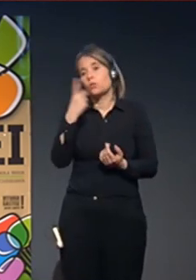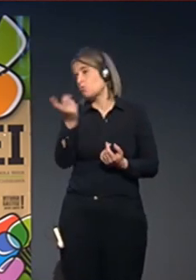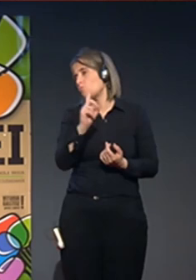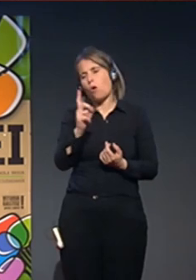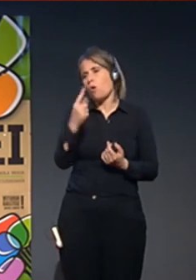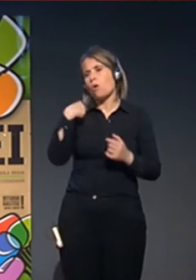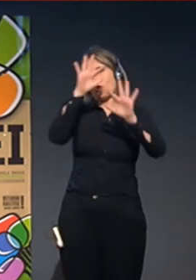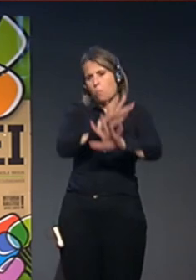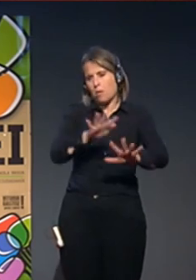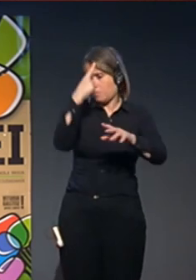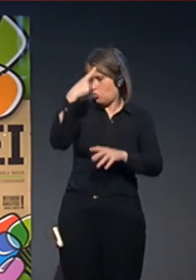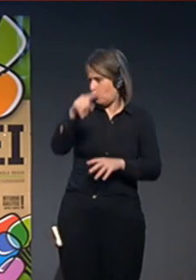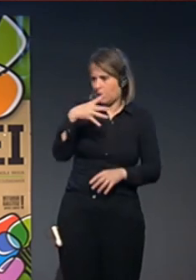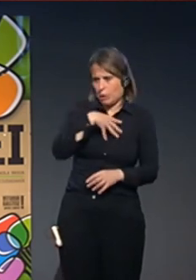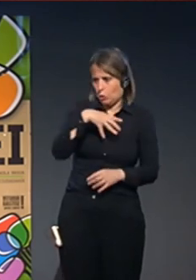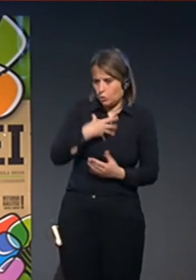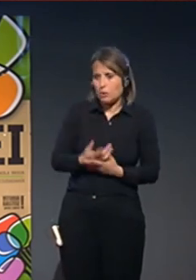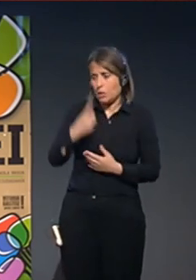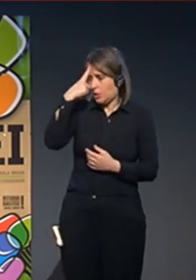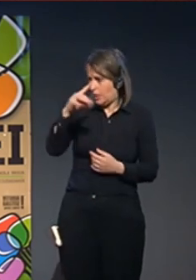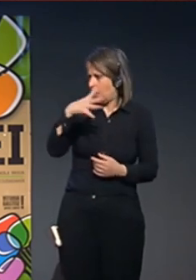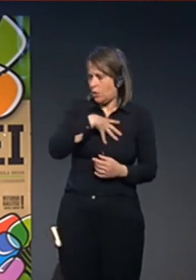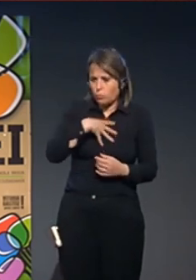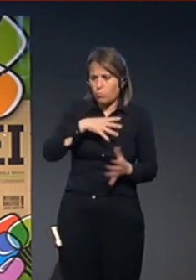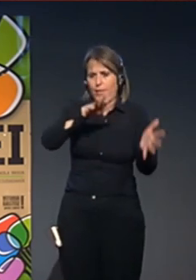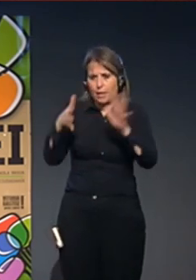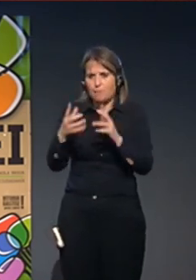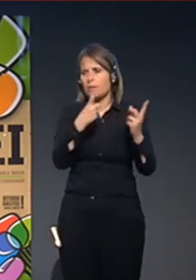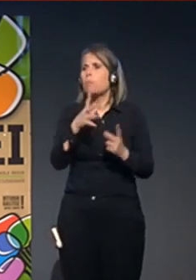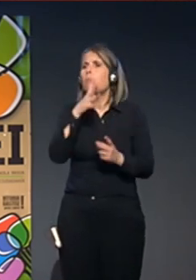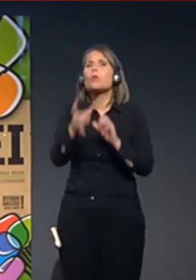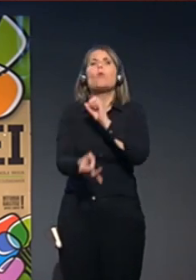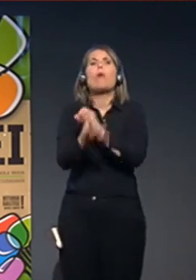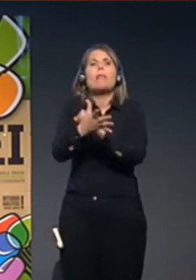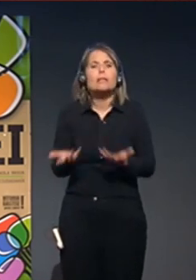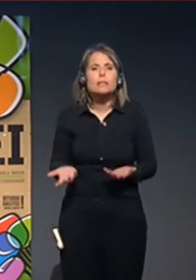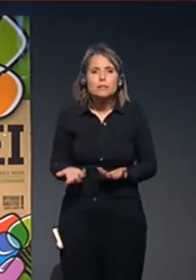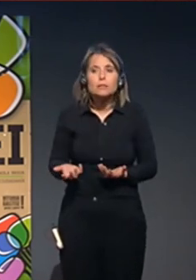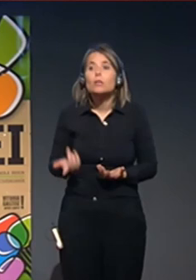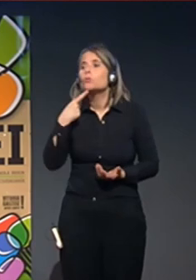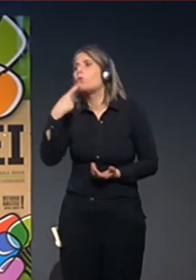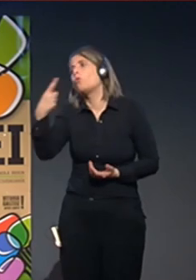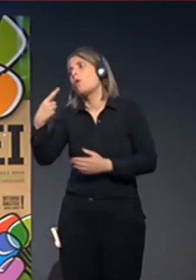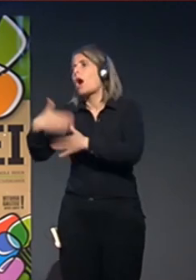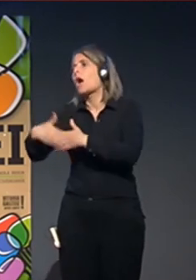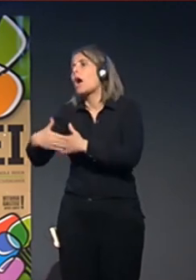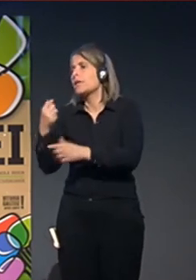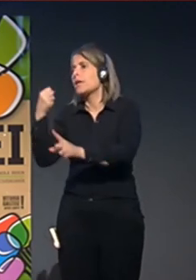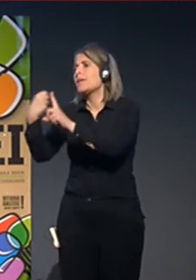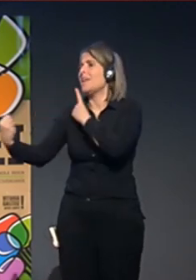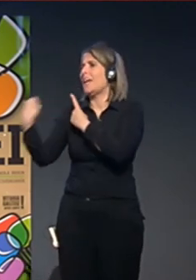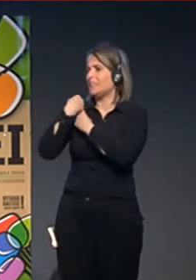no tienes que convencerme yo sé que no puede ser así Yo sé que hay que cambiarlo Entonces por qué lo hacéis sal a la calle con más y